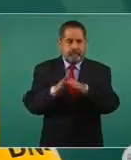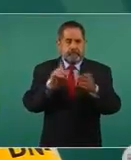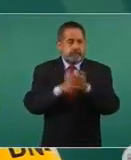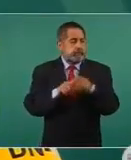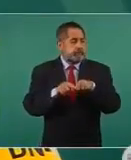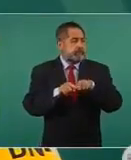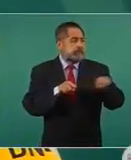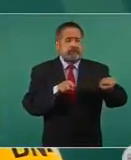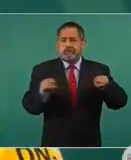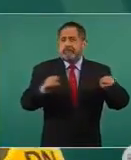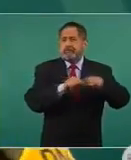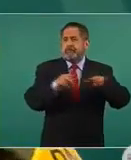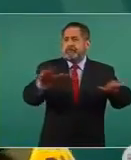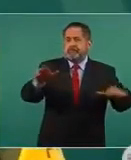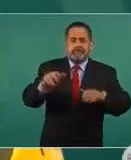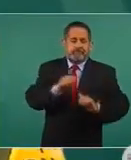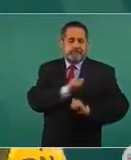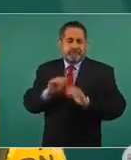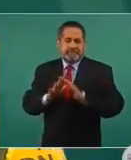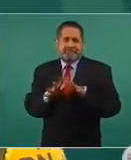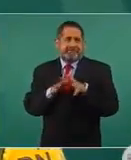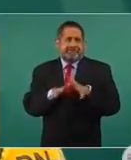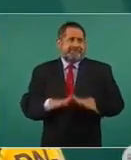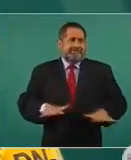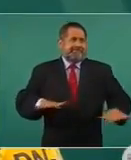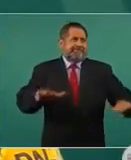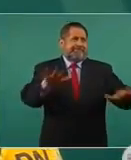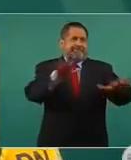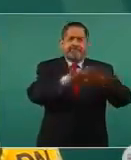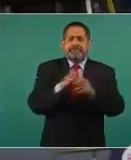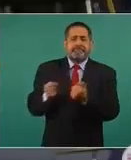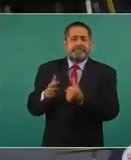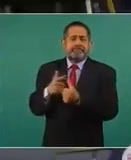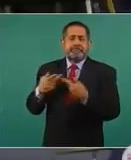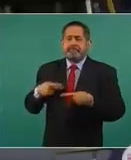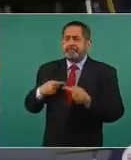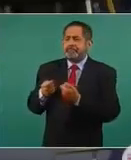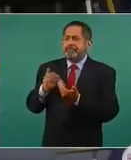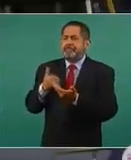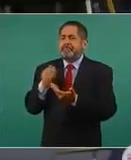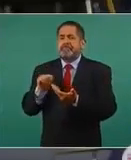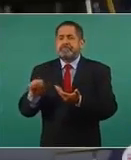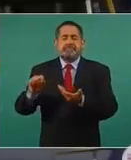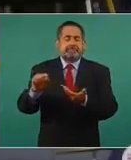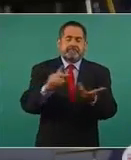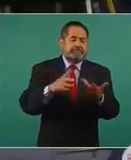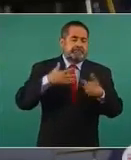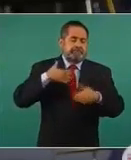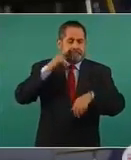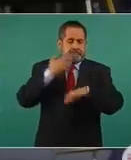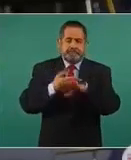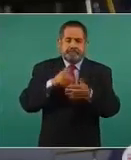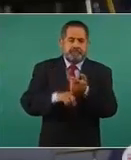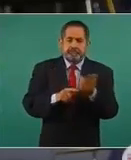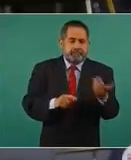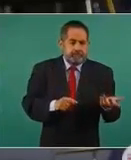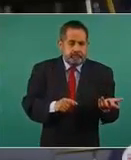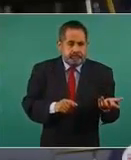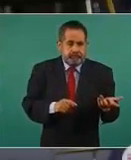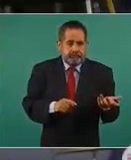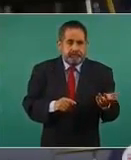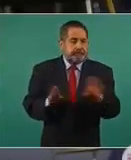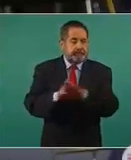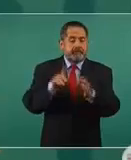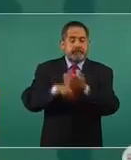esa dispersión de tropas o a la gran extensión de terreno, pues los responsables en su momento, que era